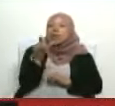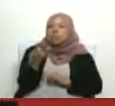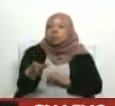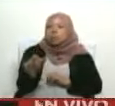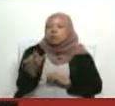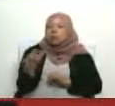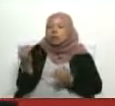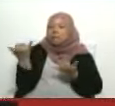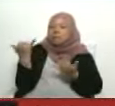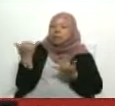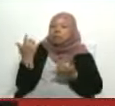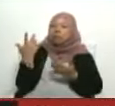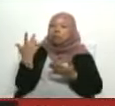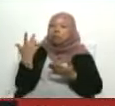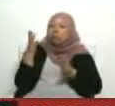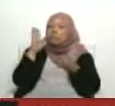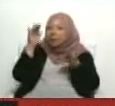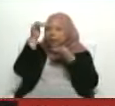mismos, oigan,